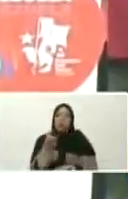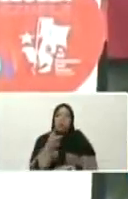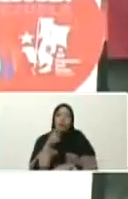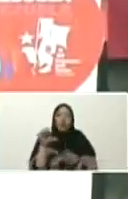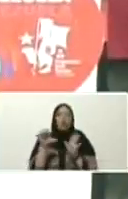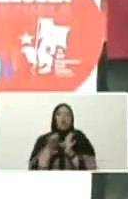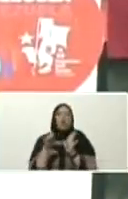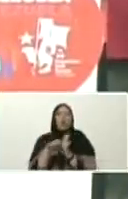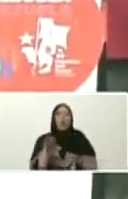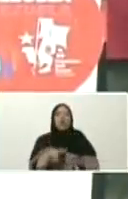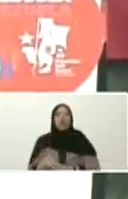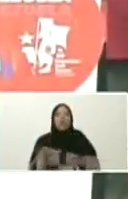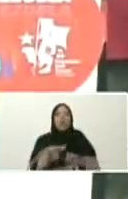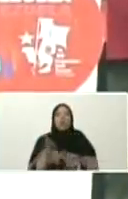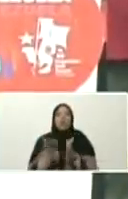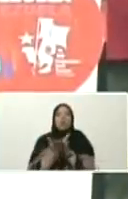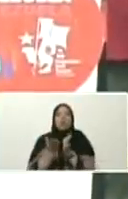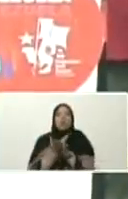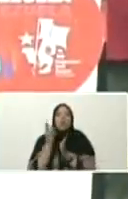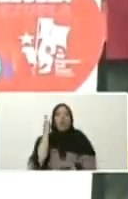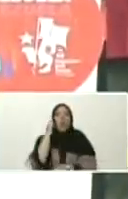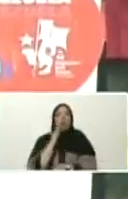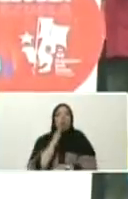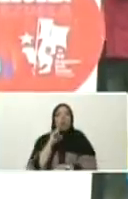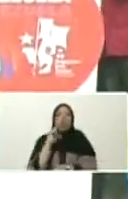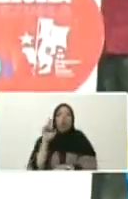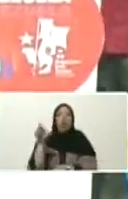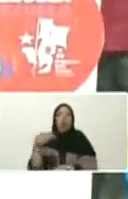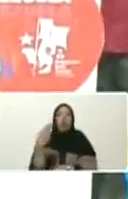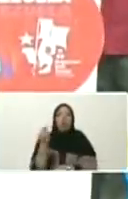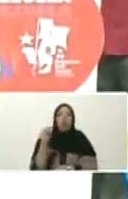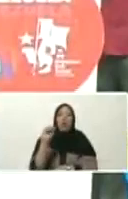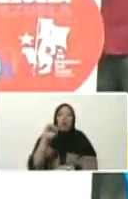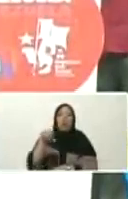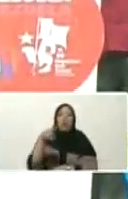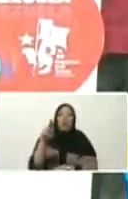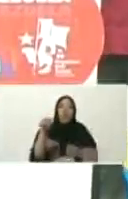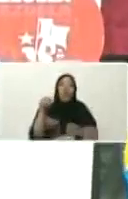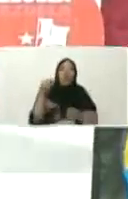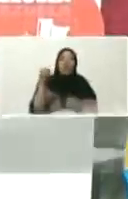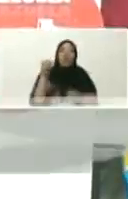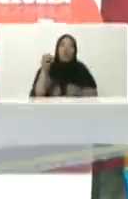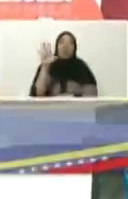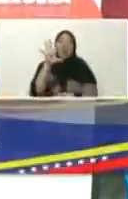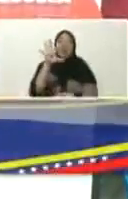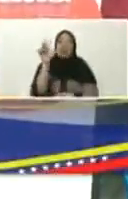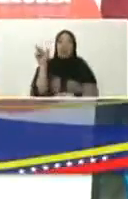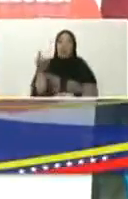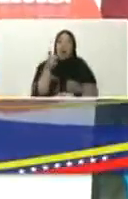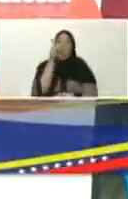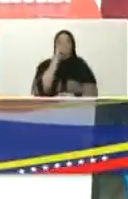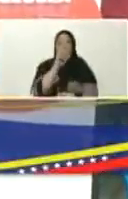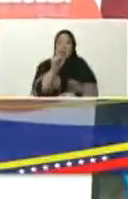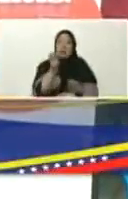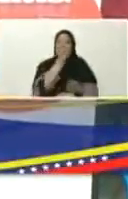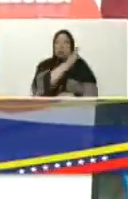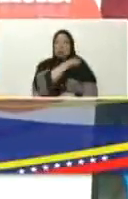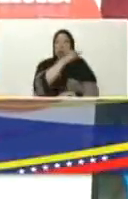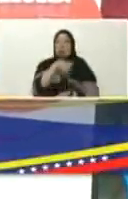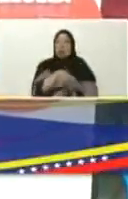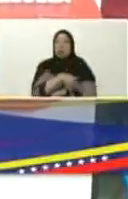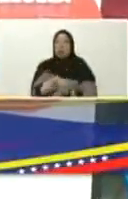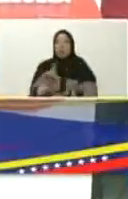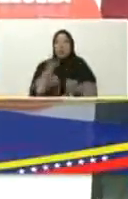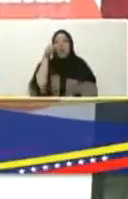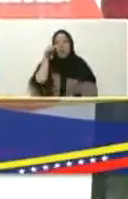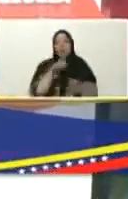quinto año? En el Liceo Bolivariano del Junco. Naguará. Quinto año. Jefe de UVC, electo por